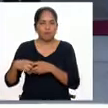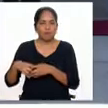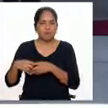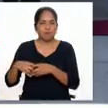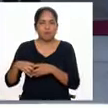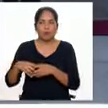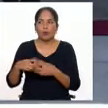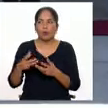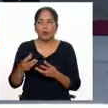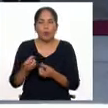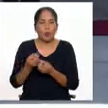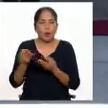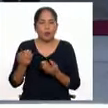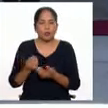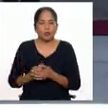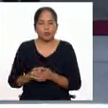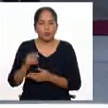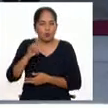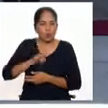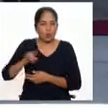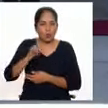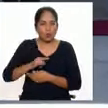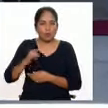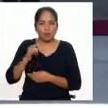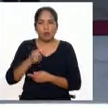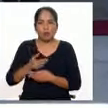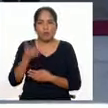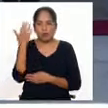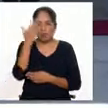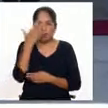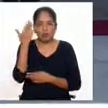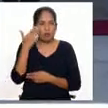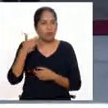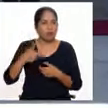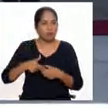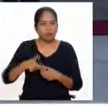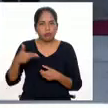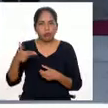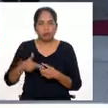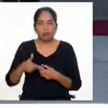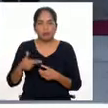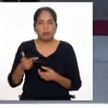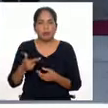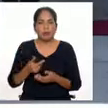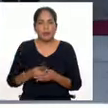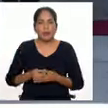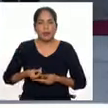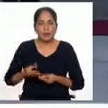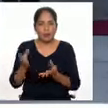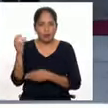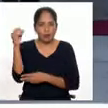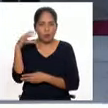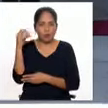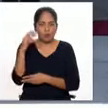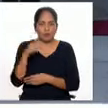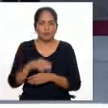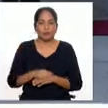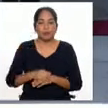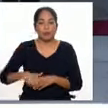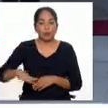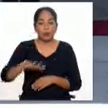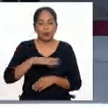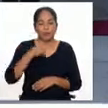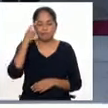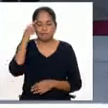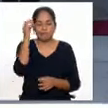Estado gasta en petróleo para poder dar a toda la población. Tenemos comunidades nativas que creen en la democracia y creen